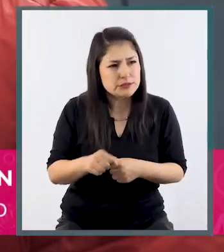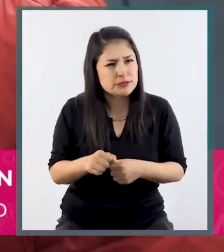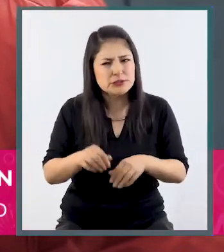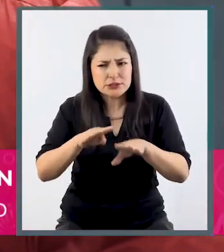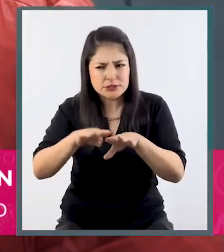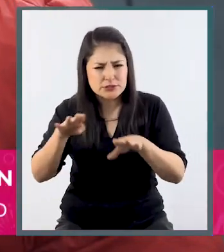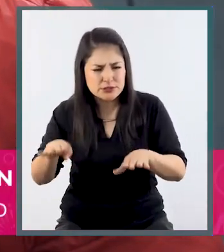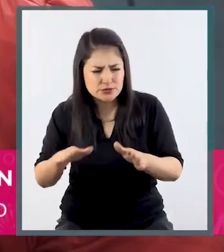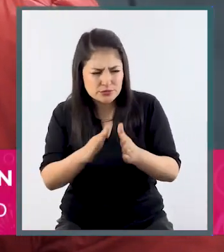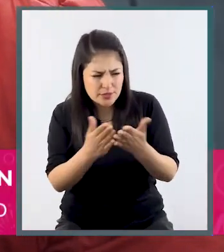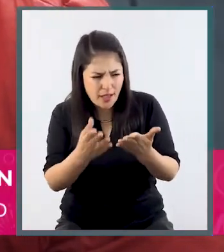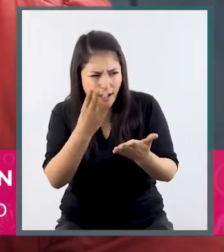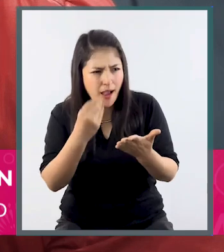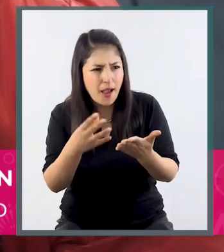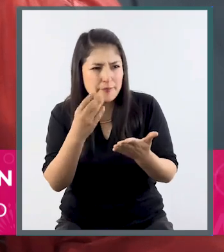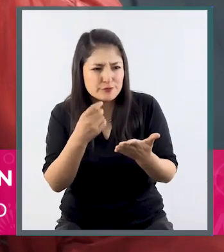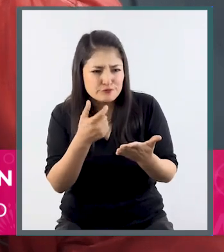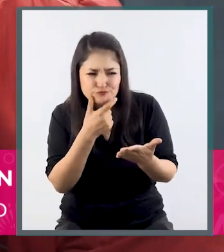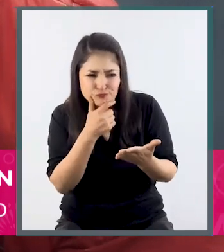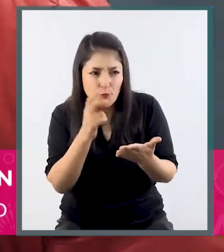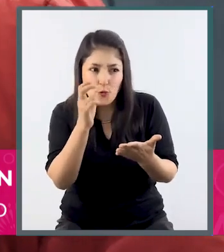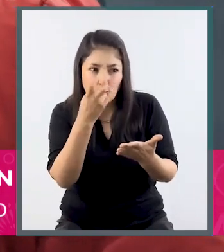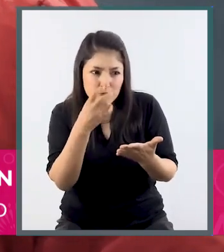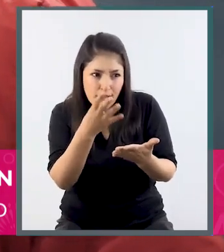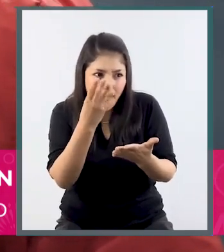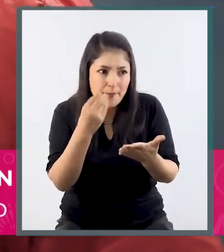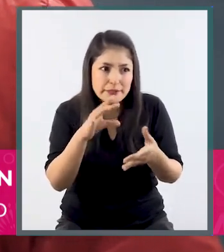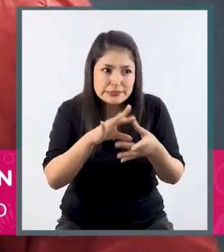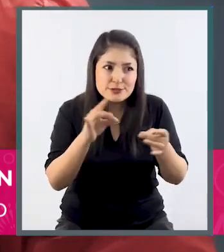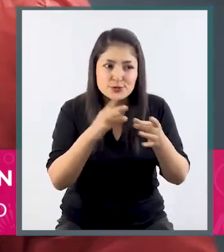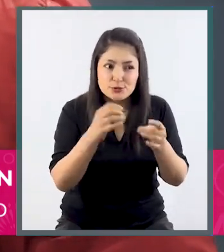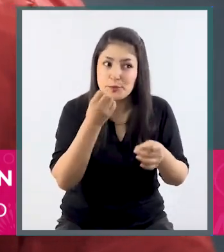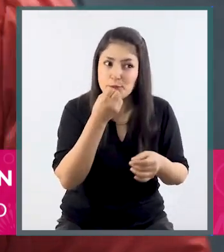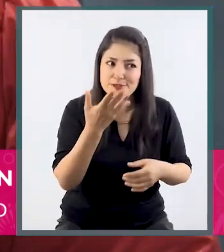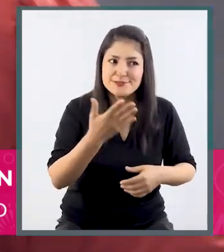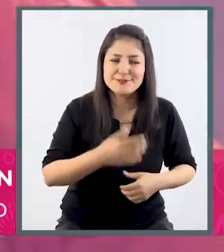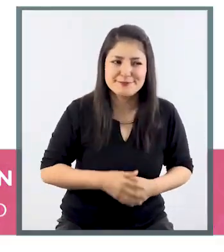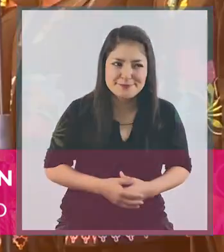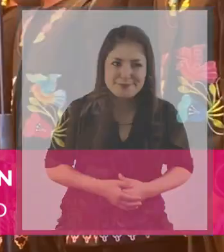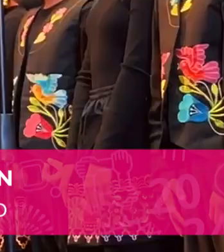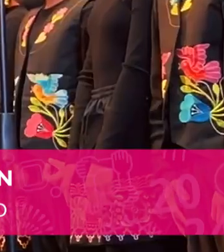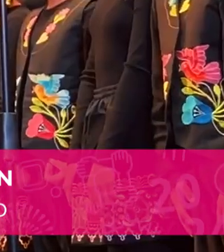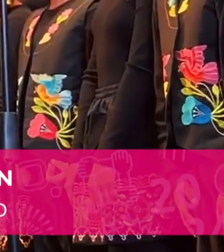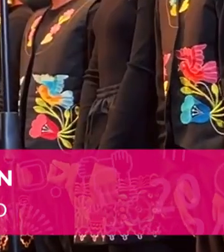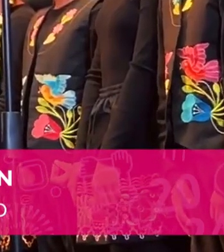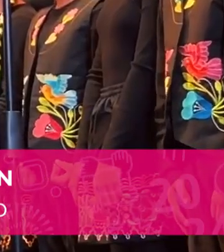para que los niños puedan aprender y tomen el interés de nuestra historia. Muy interesante.